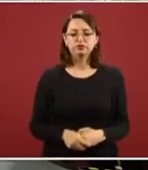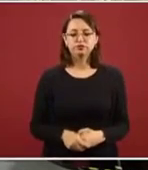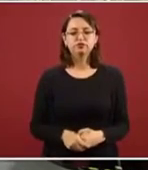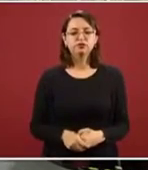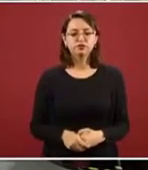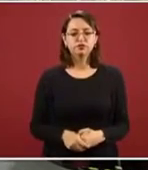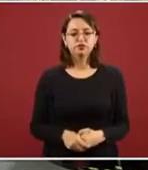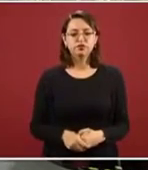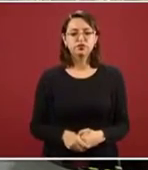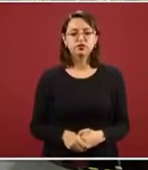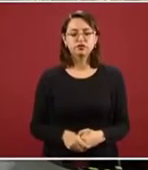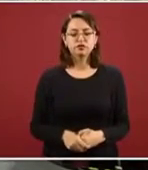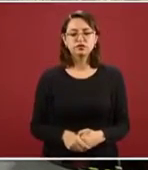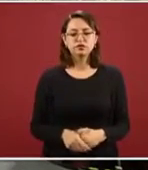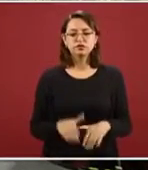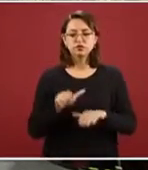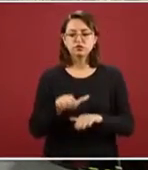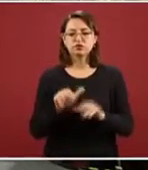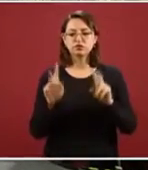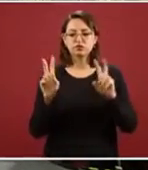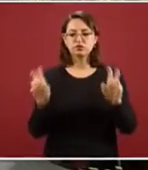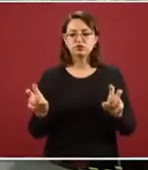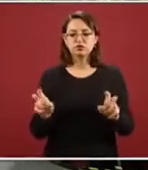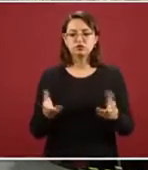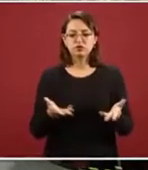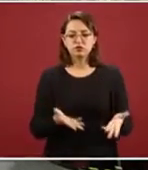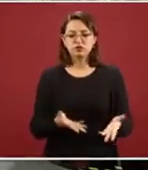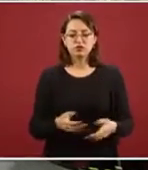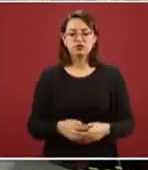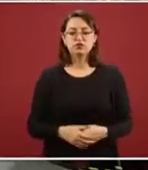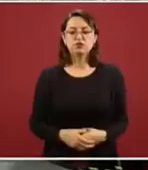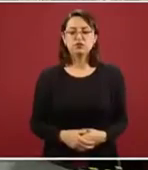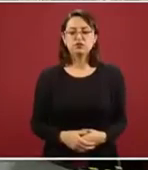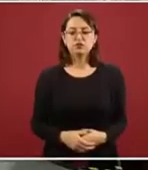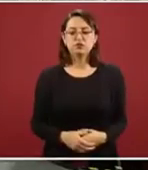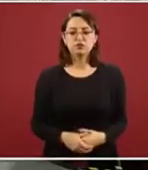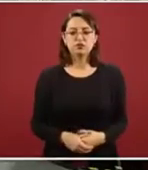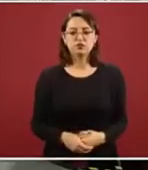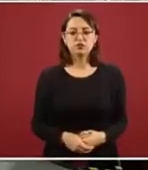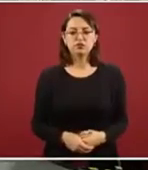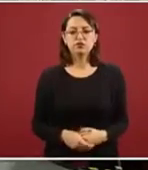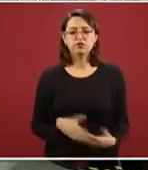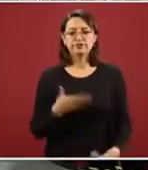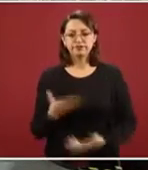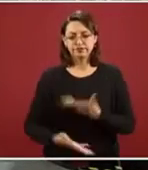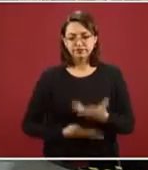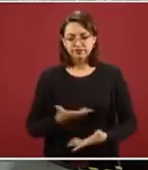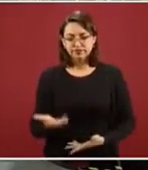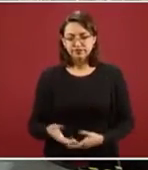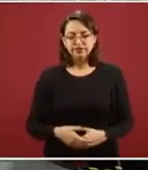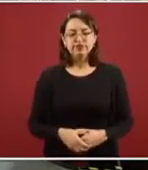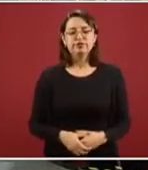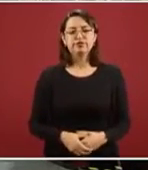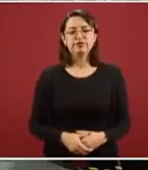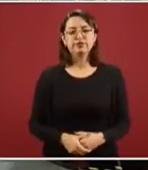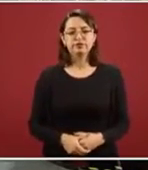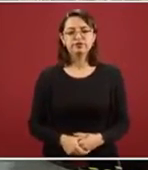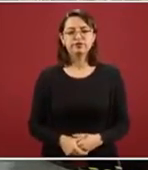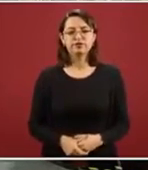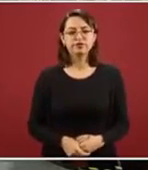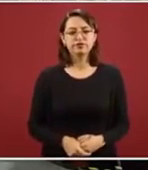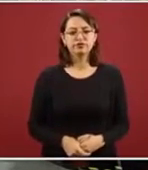pero vamos primero. Muchas gracias, presidente. A sus órdenes.